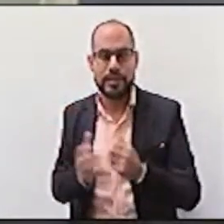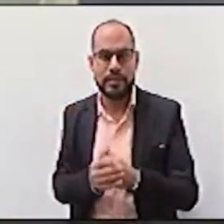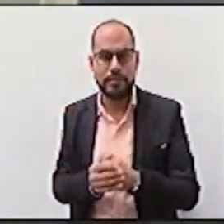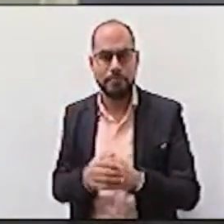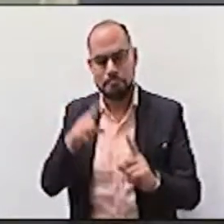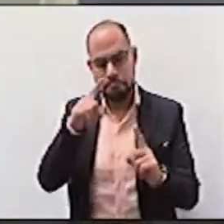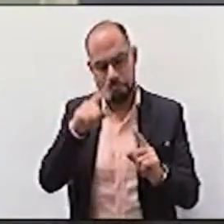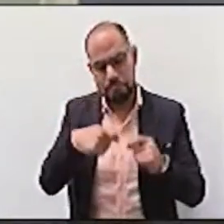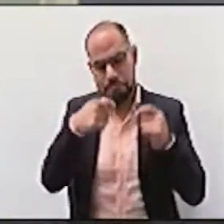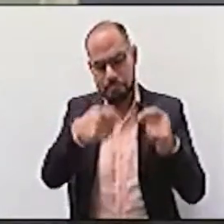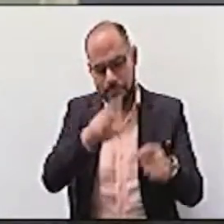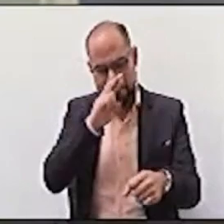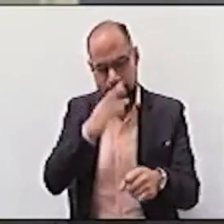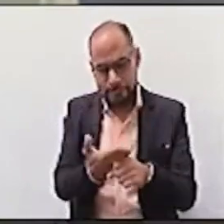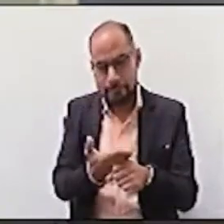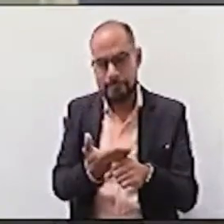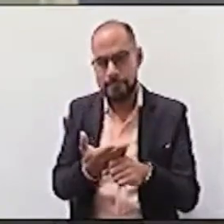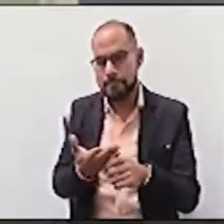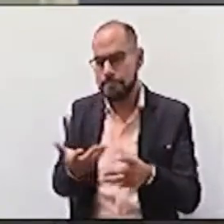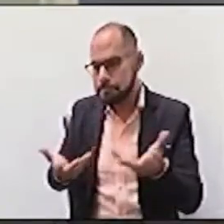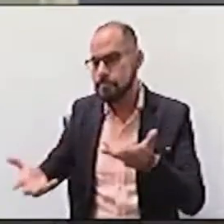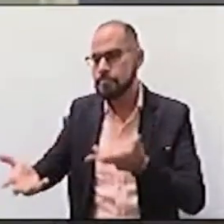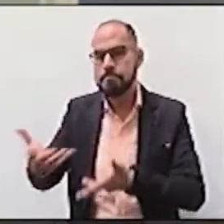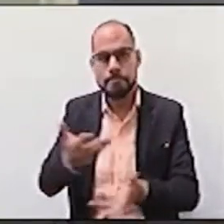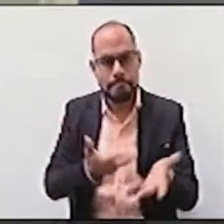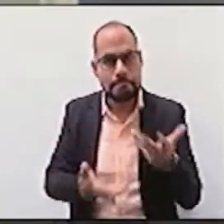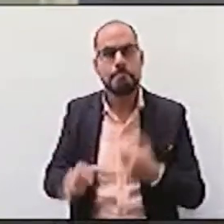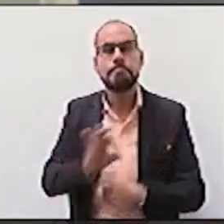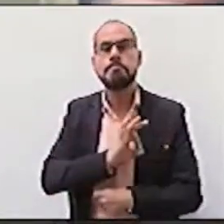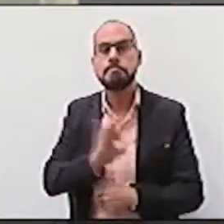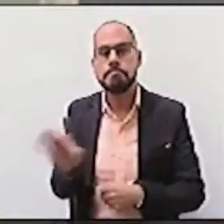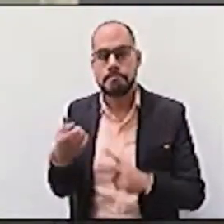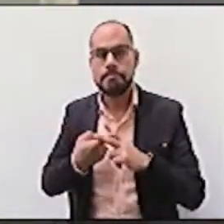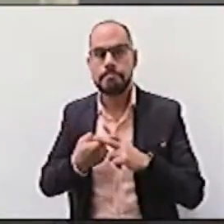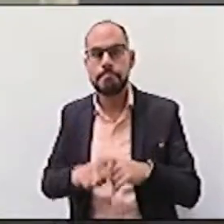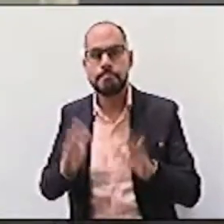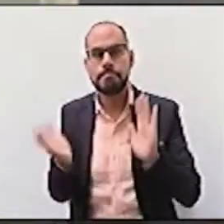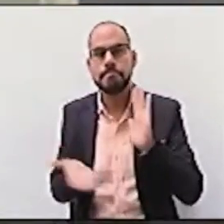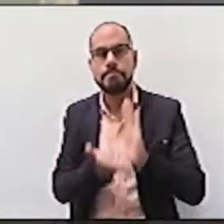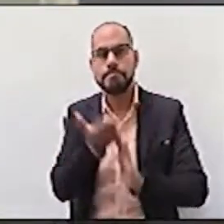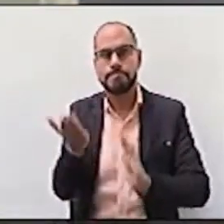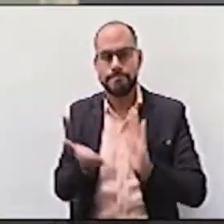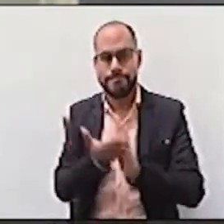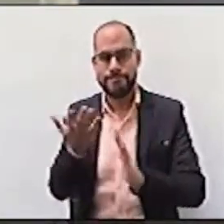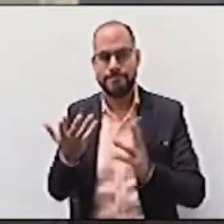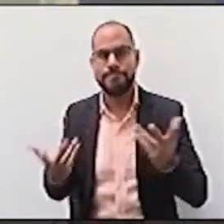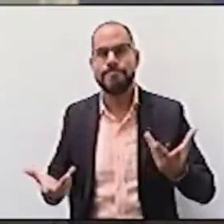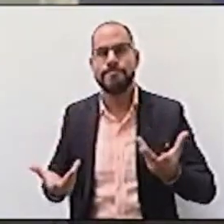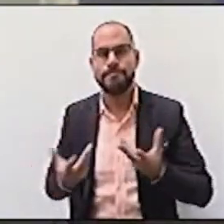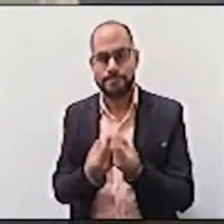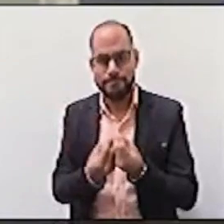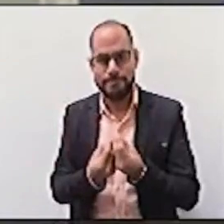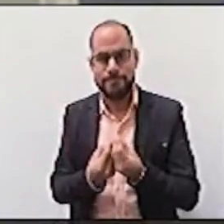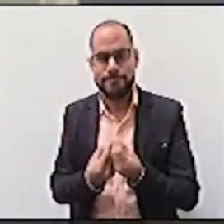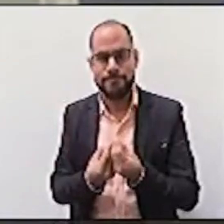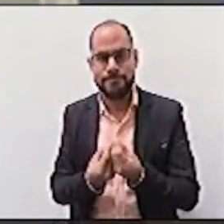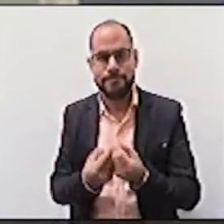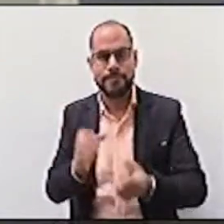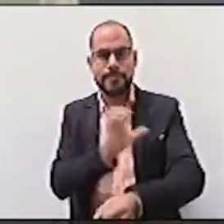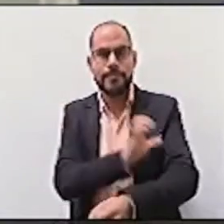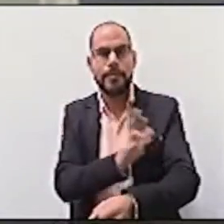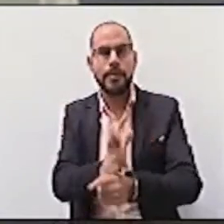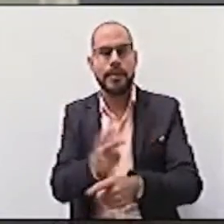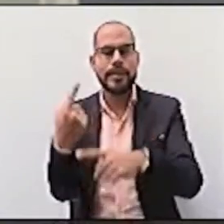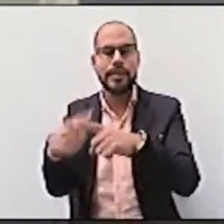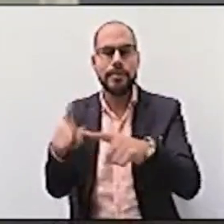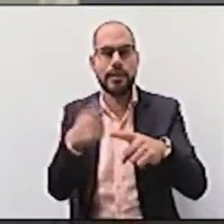tarea, y pudimos empezar a construir primero con los